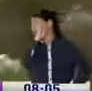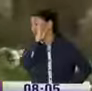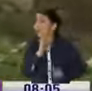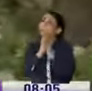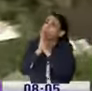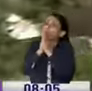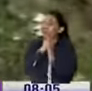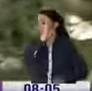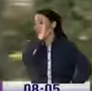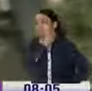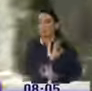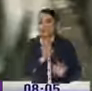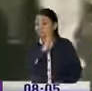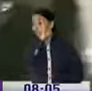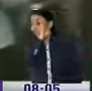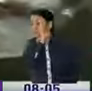más,